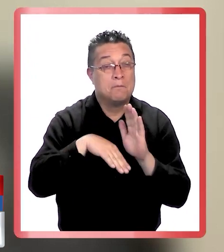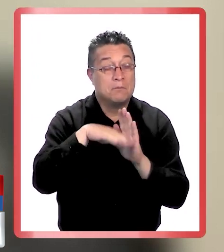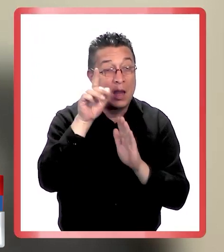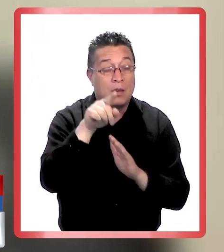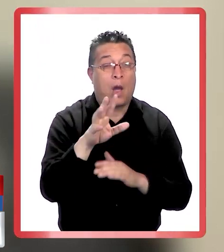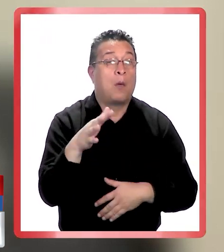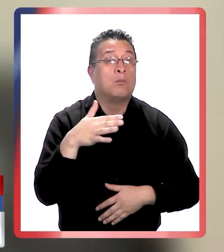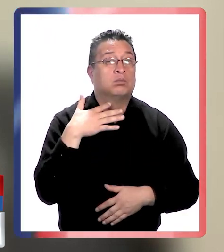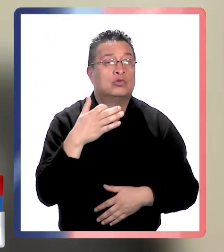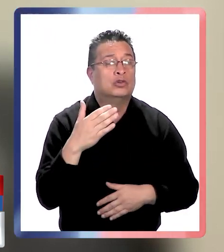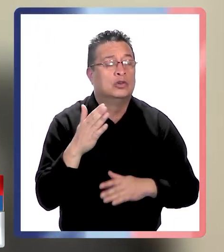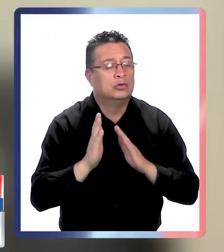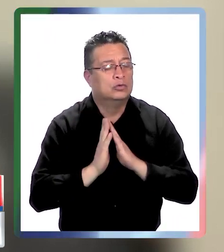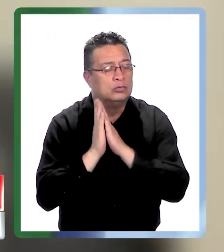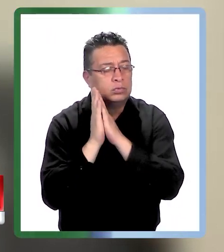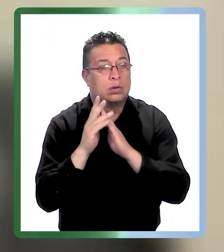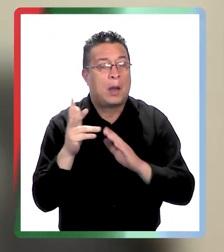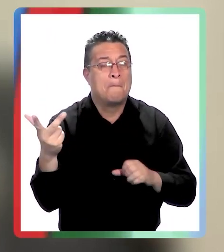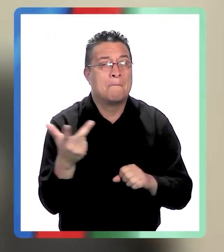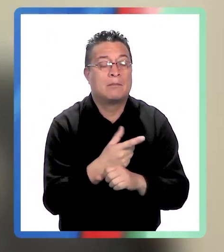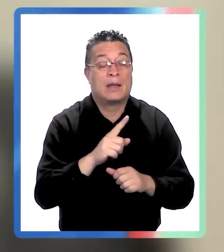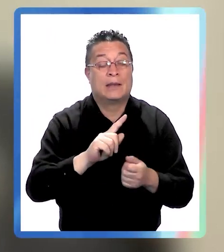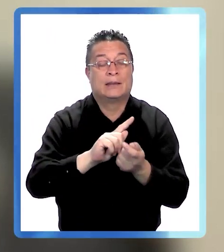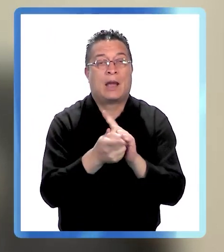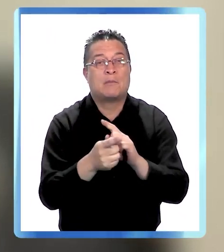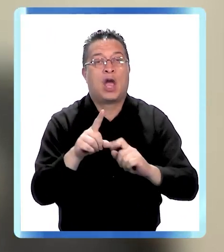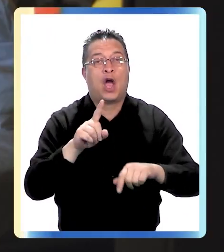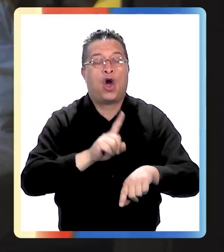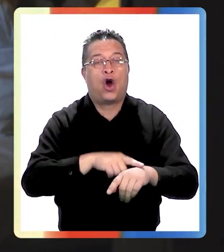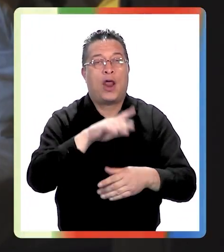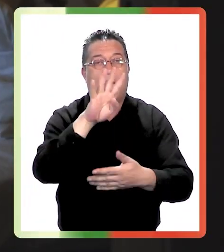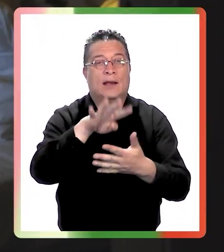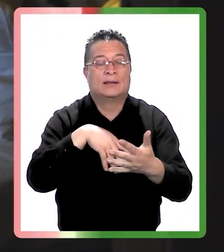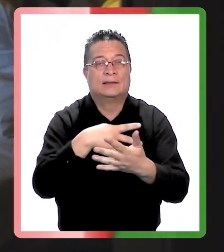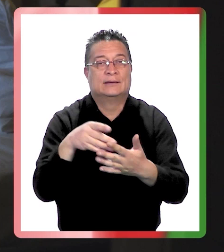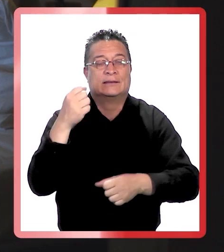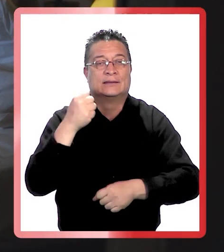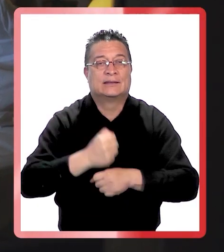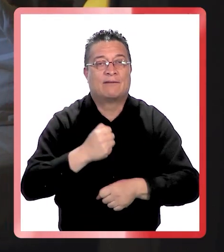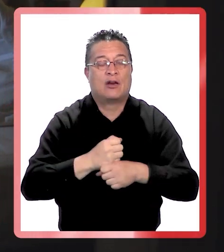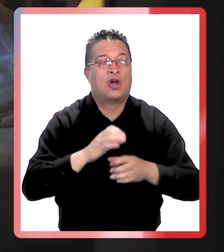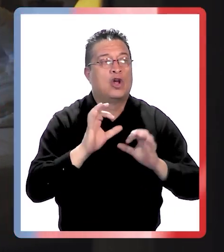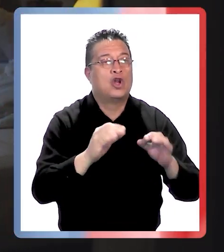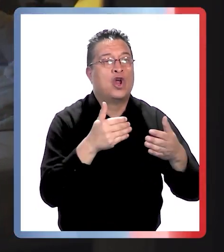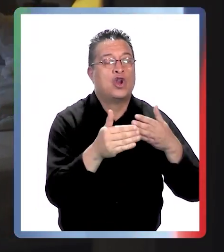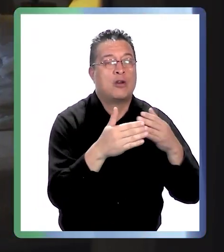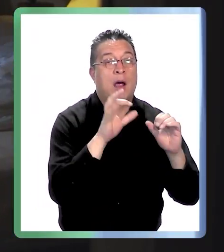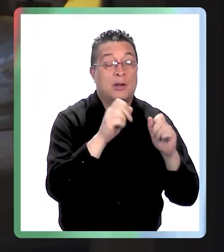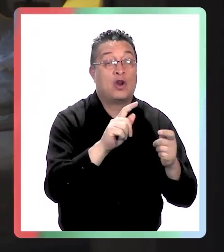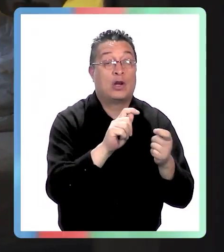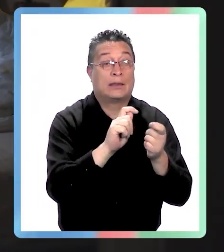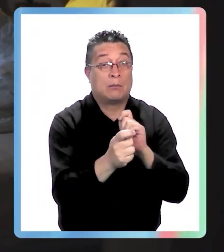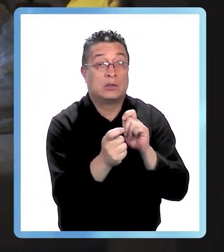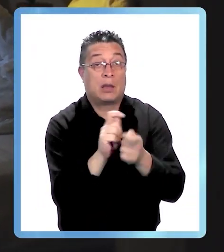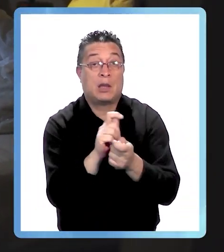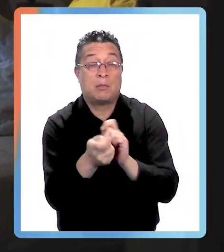de por qué uno puede dormir mal es uno, los cambios de horarios de trabajo. Generalmente uno tiene horarios regulares de trabajo, pero si esos cambian o personas, por ejemplo,